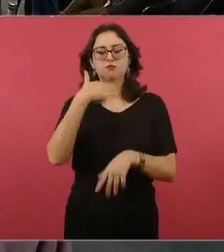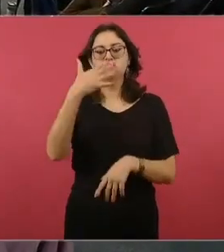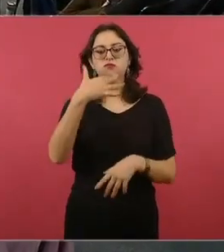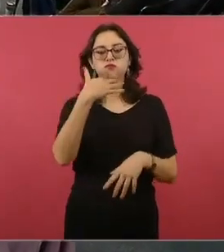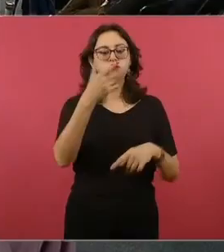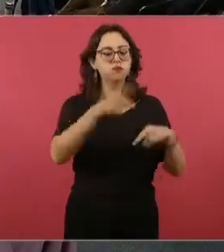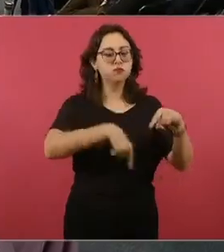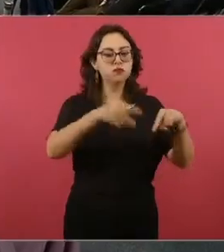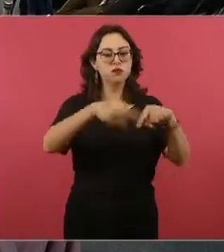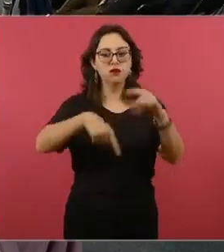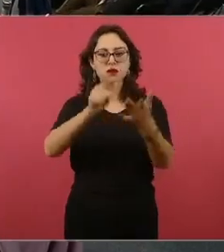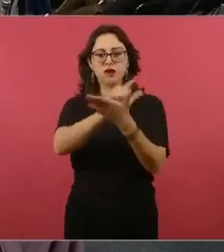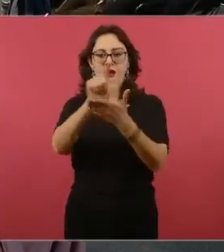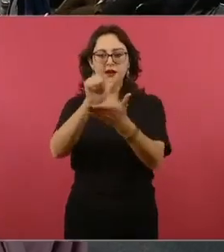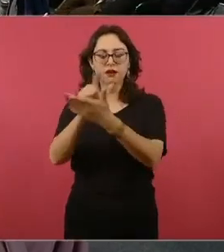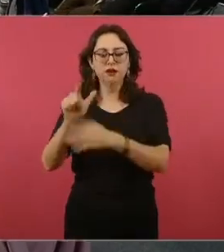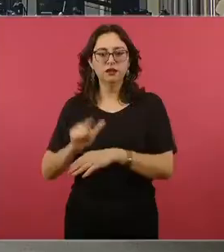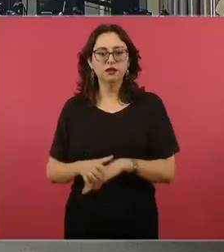esta cifra de $30 millones